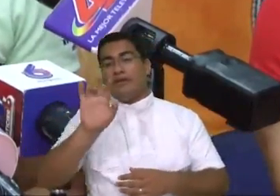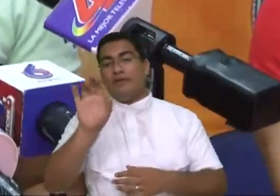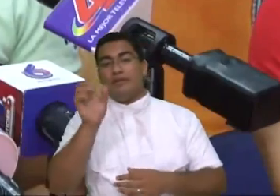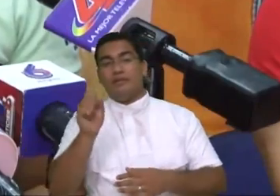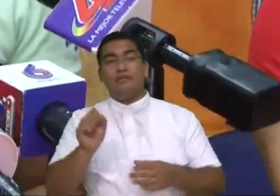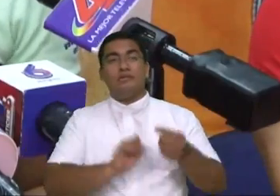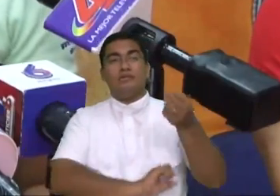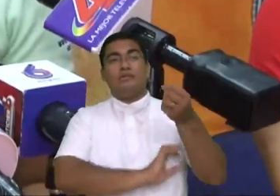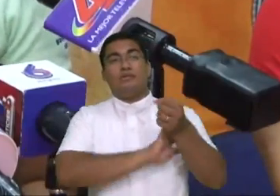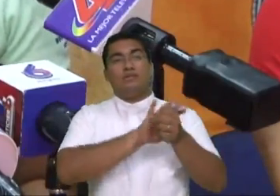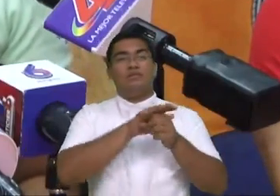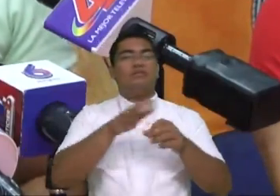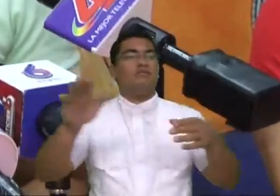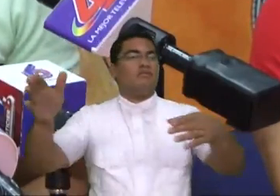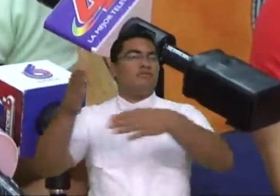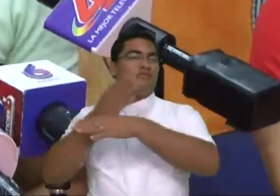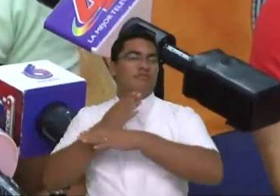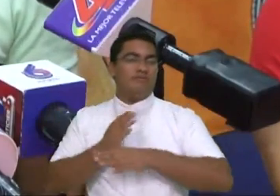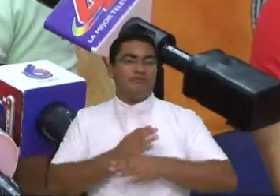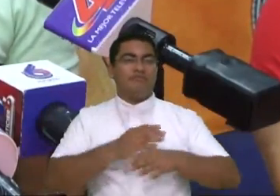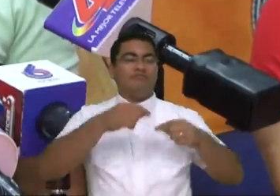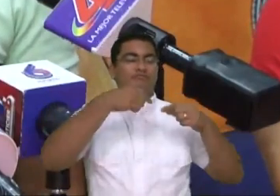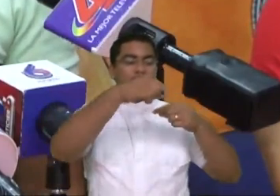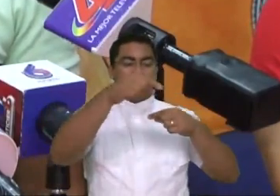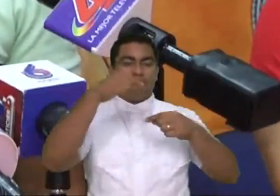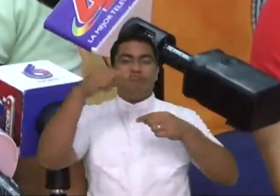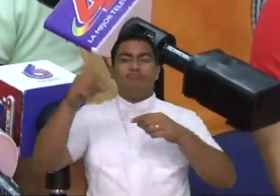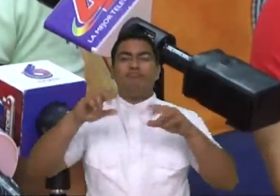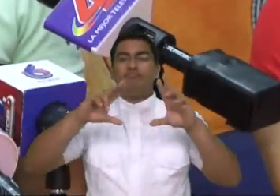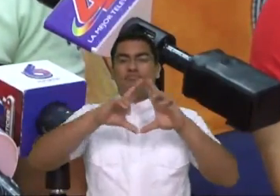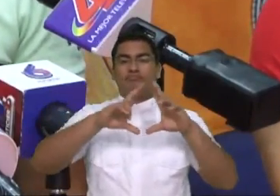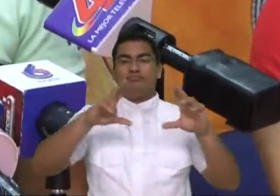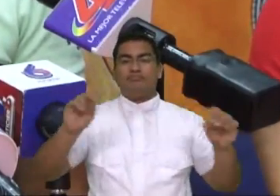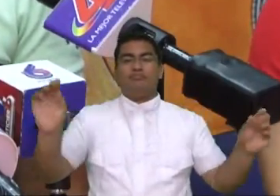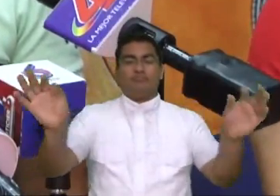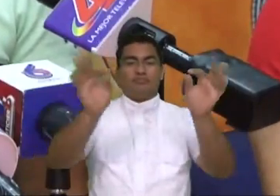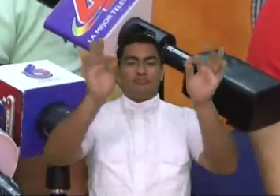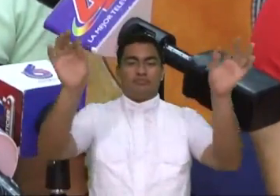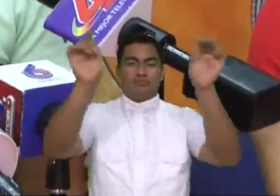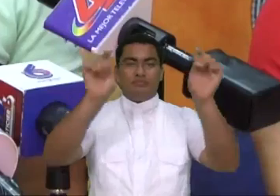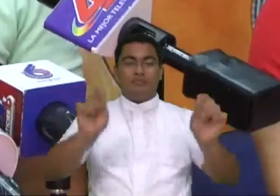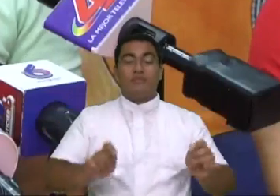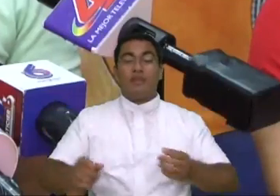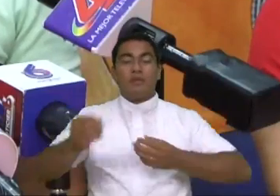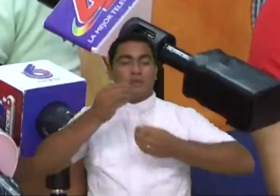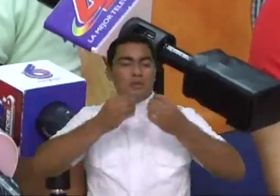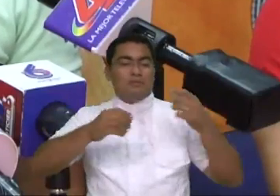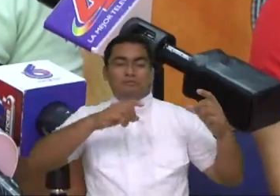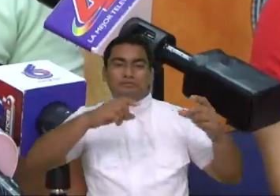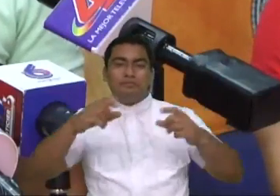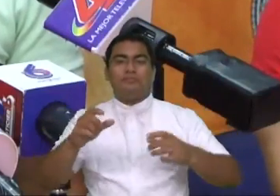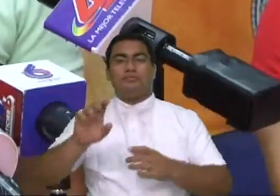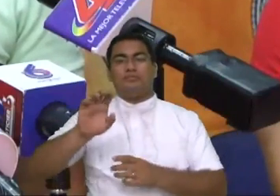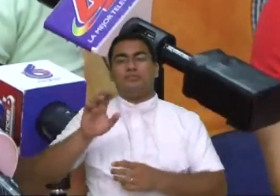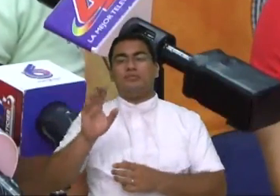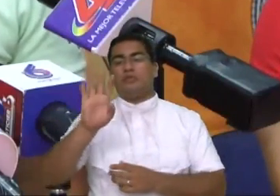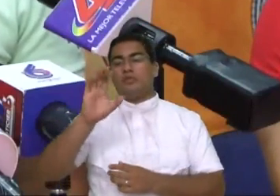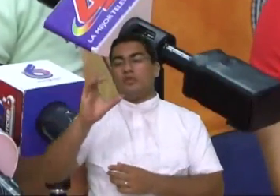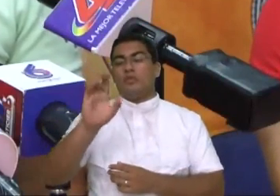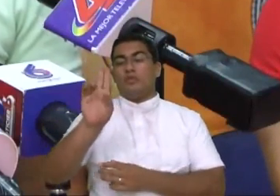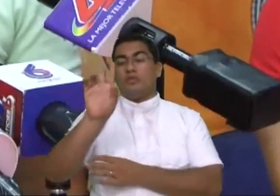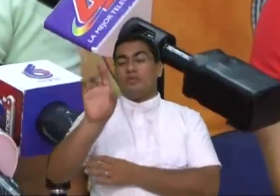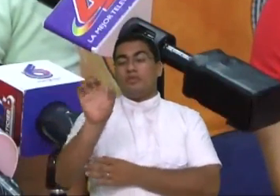los diferentes municipios de nuestro país estarán realizando, ¿verdad?, este festival Sabores de Cuaresma, escogiendo a